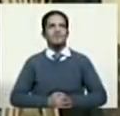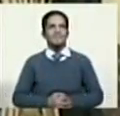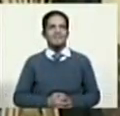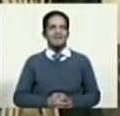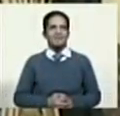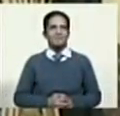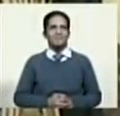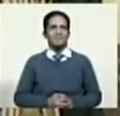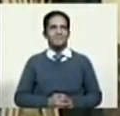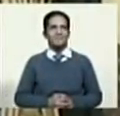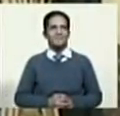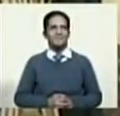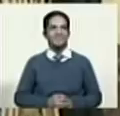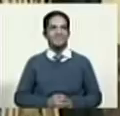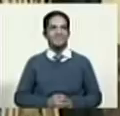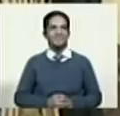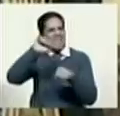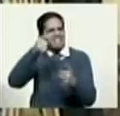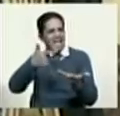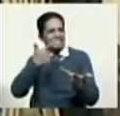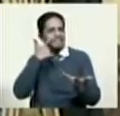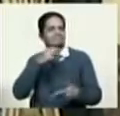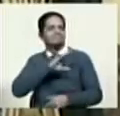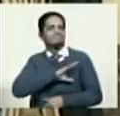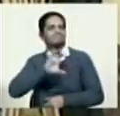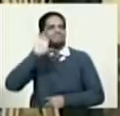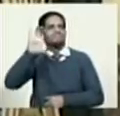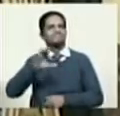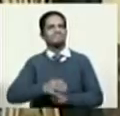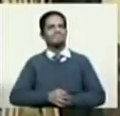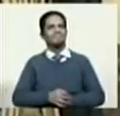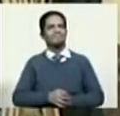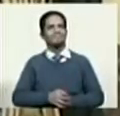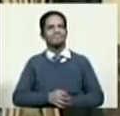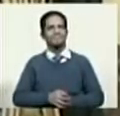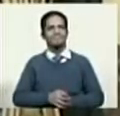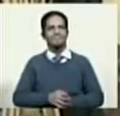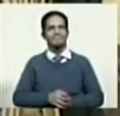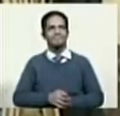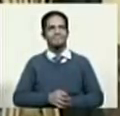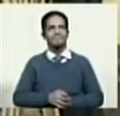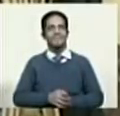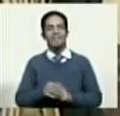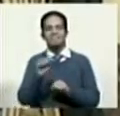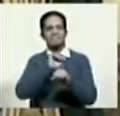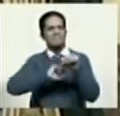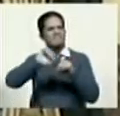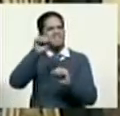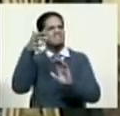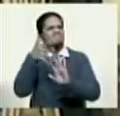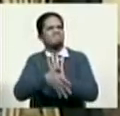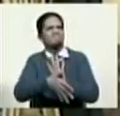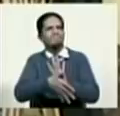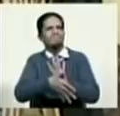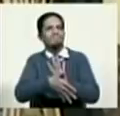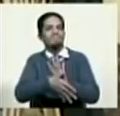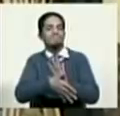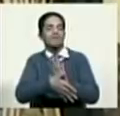de la defensa de la soberanía, de la defensa del derecho a la